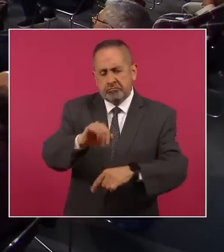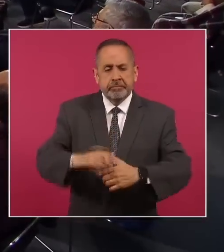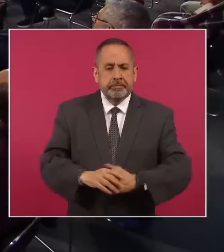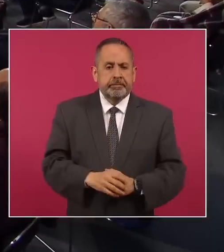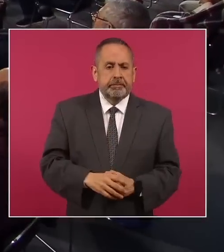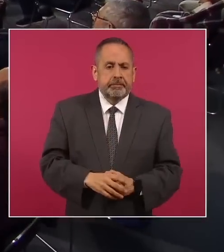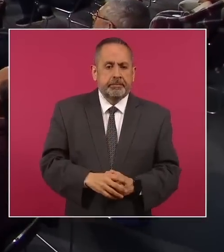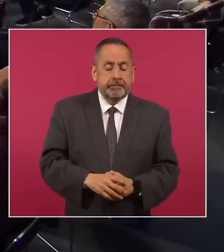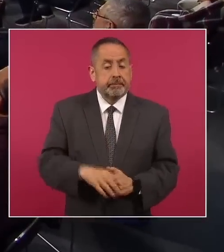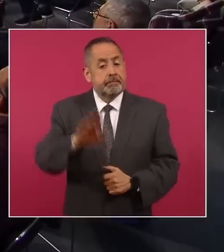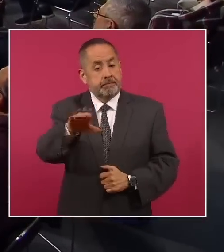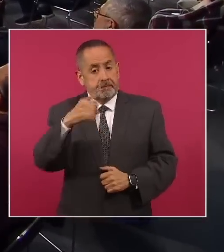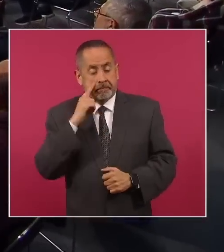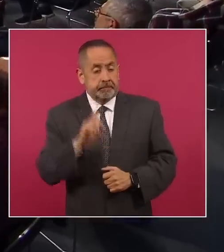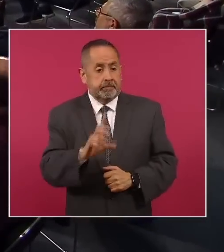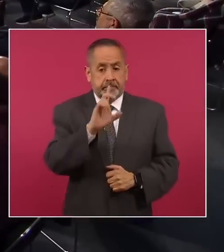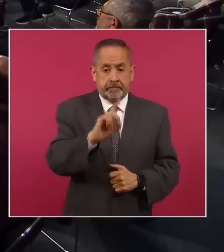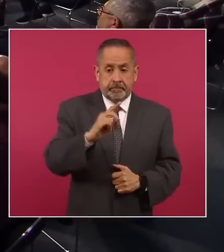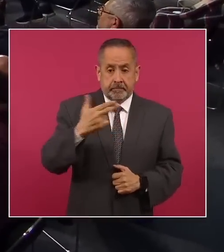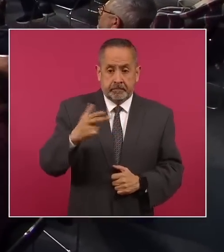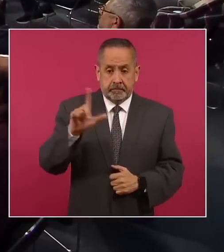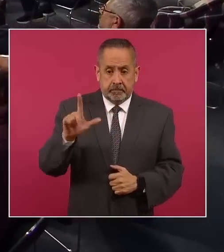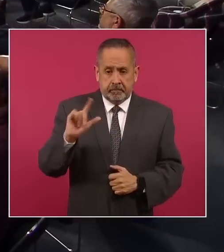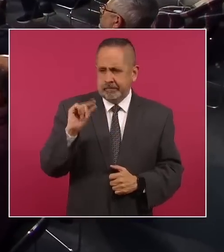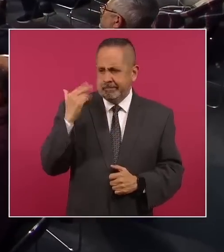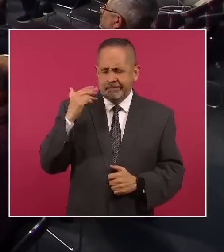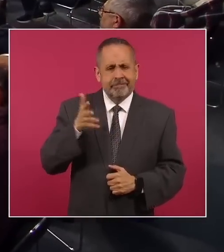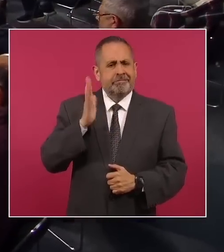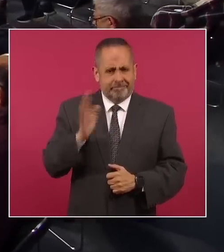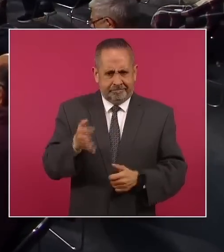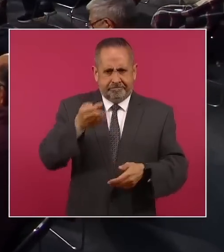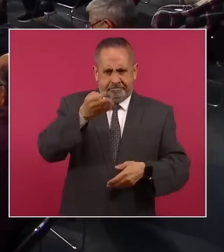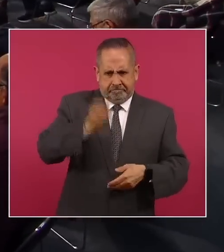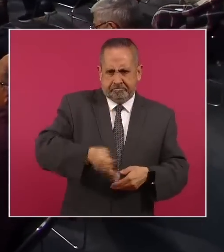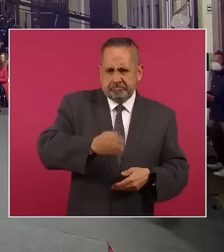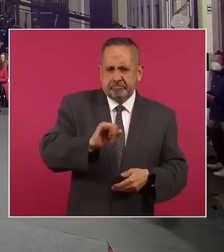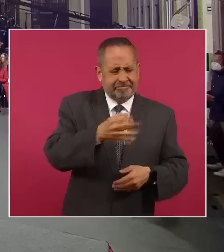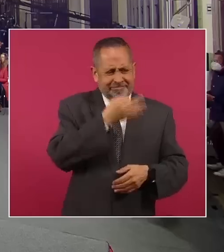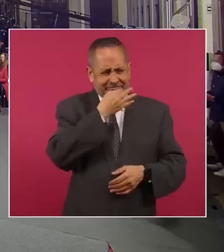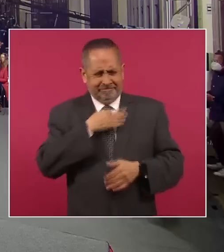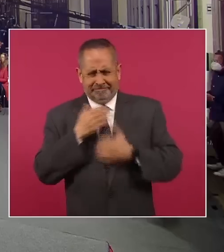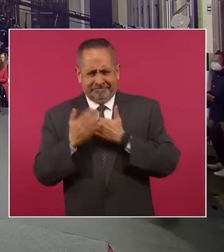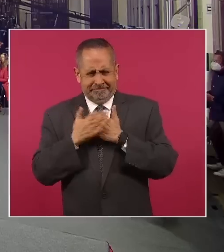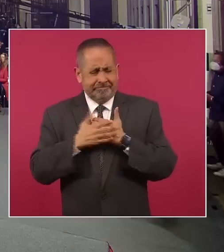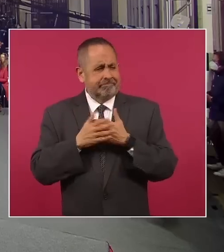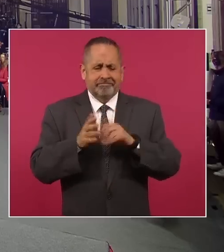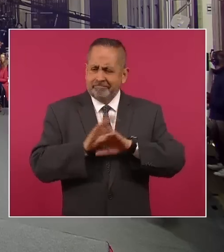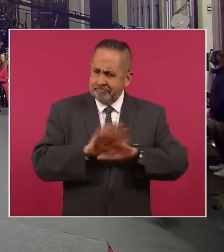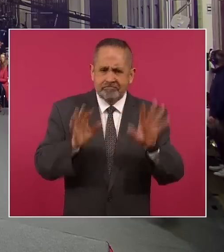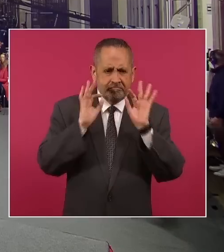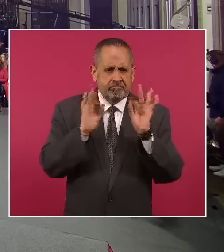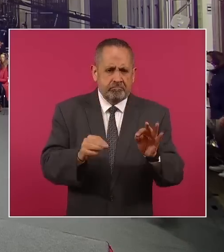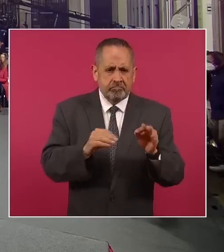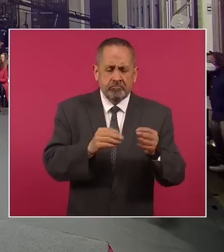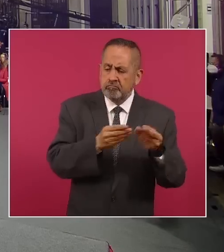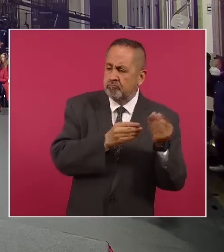es que DHL ya aceptó me acaban de informar este bueno